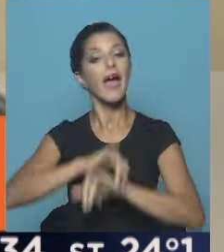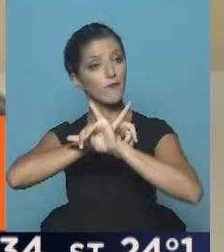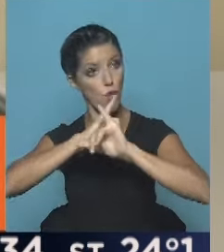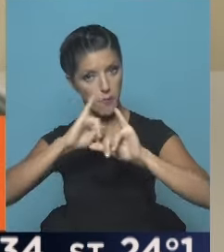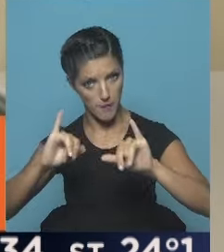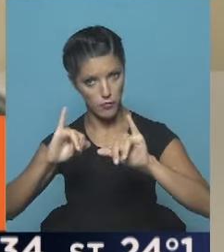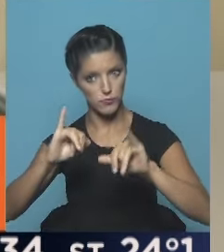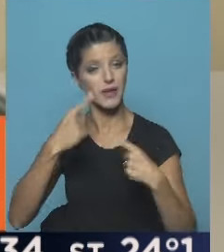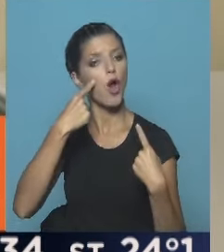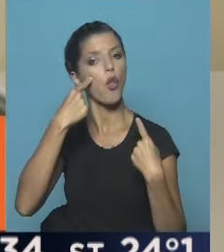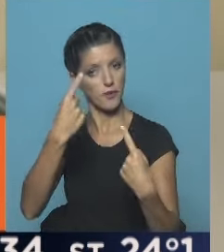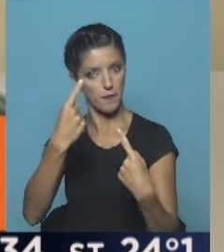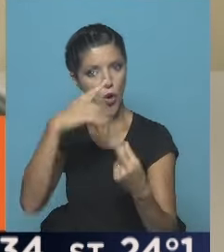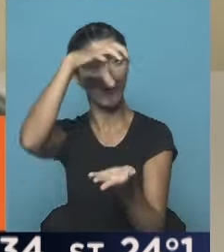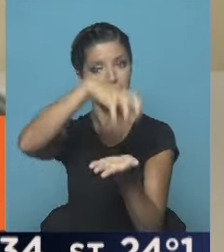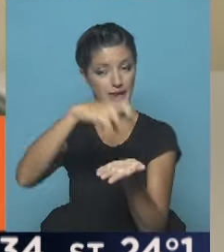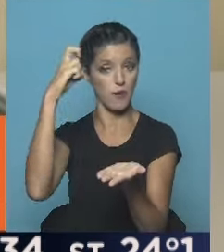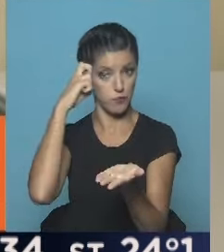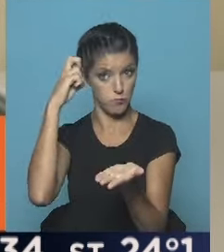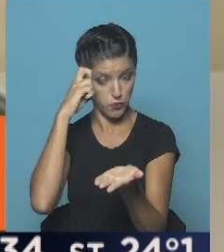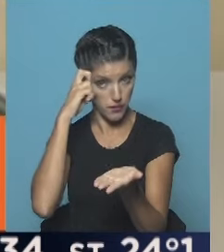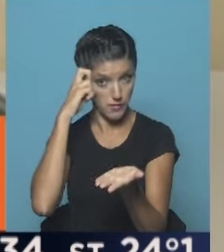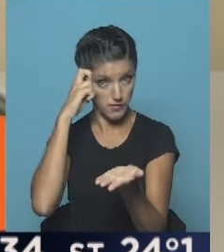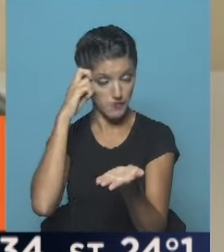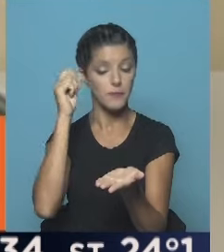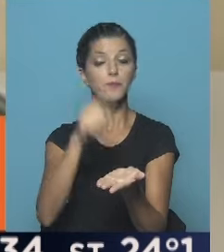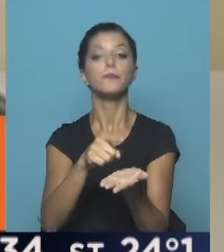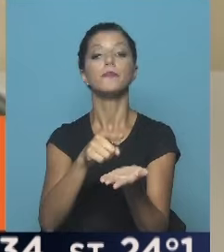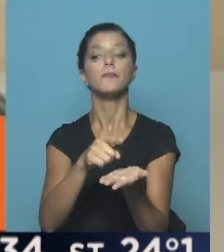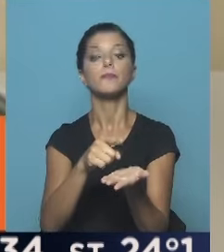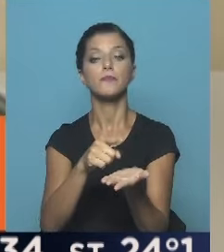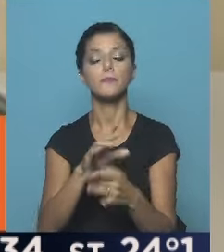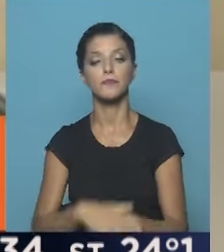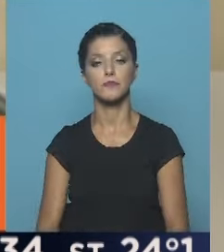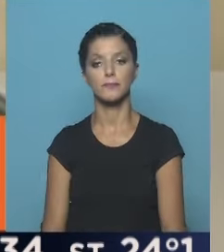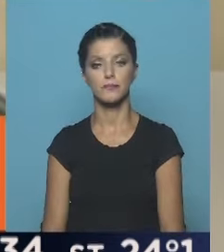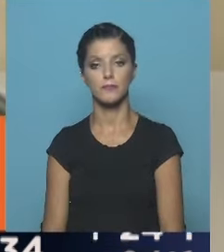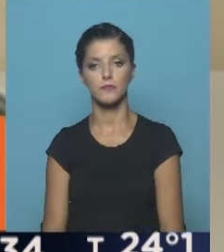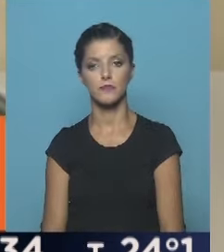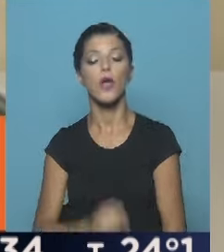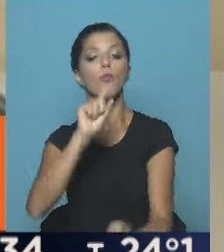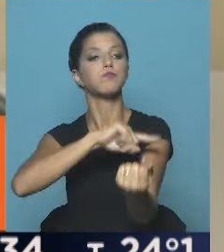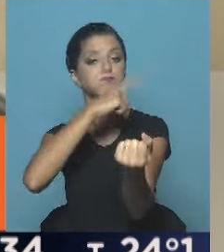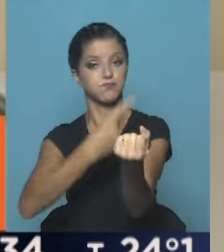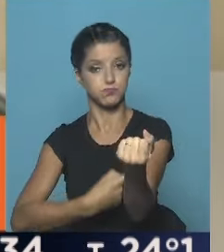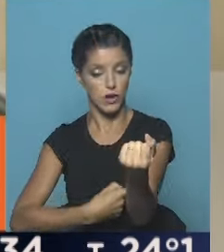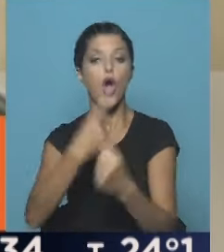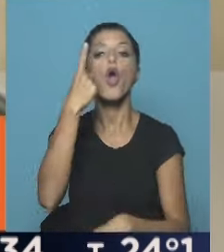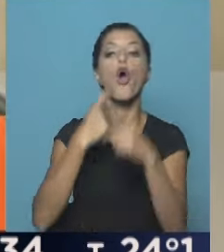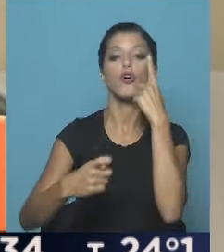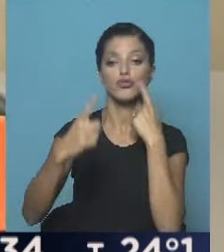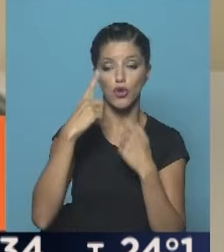la República, en su sala constitucional, es la instancia competente para el control de